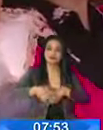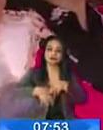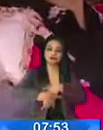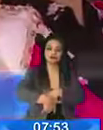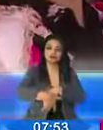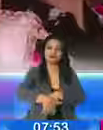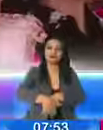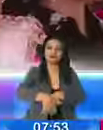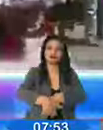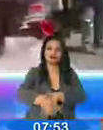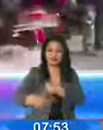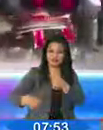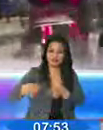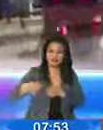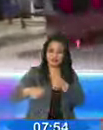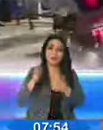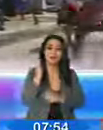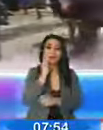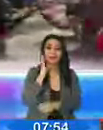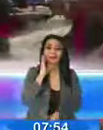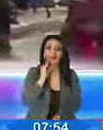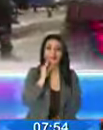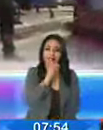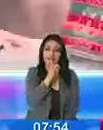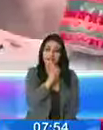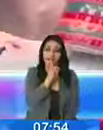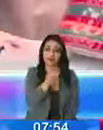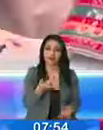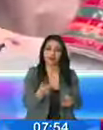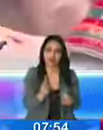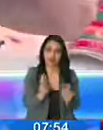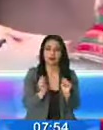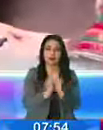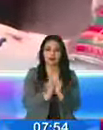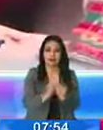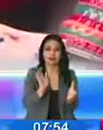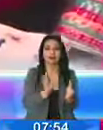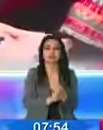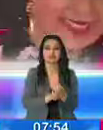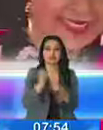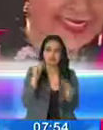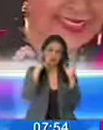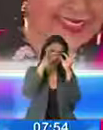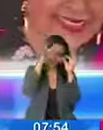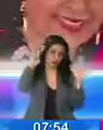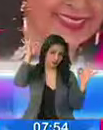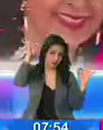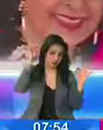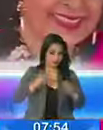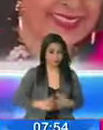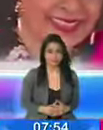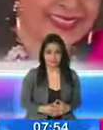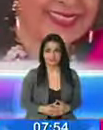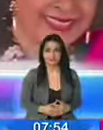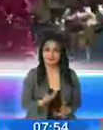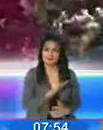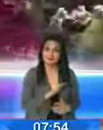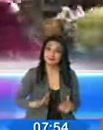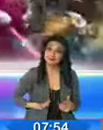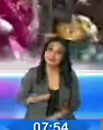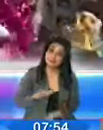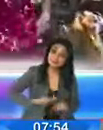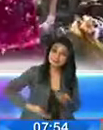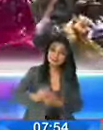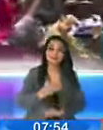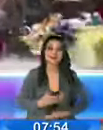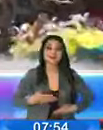Mama Negra en la Tacunga, acompañado de su esposa Rocío González. El primer mandatario compartió y disfrutó de